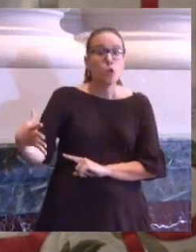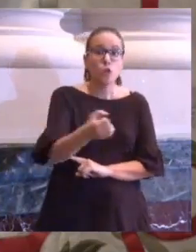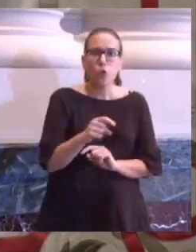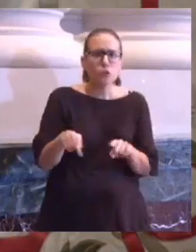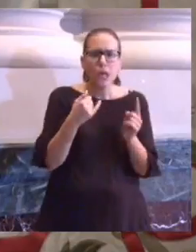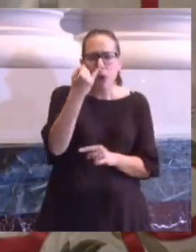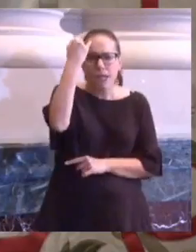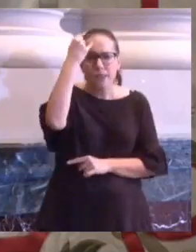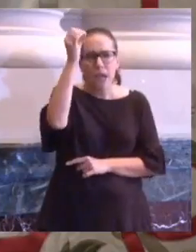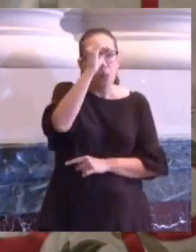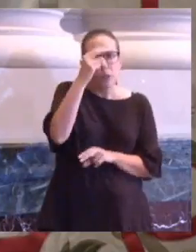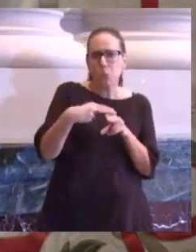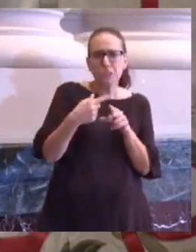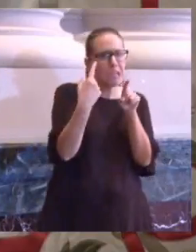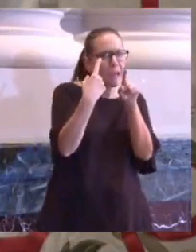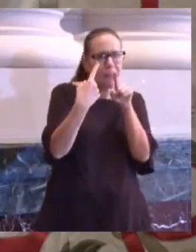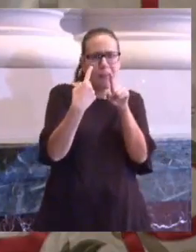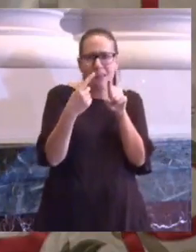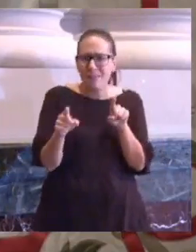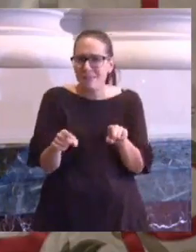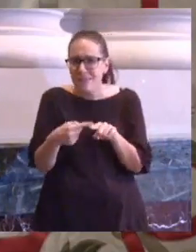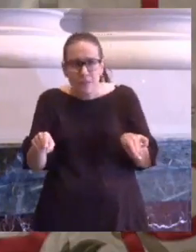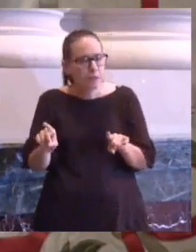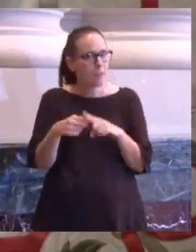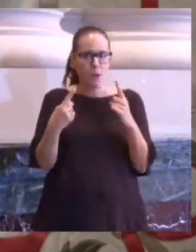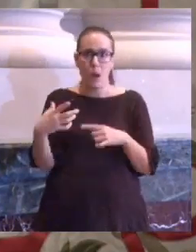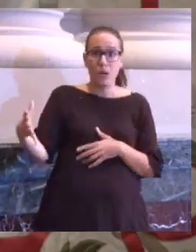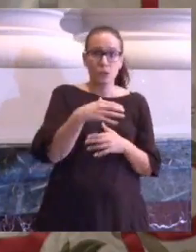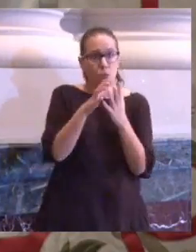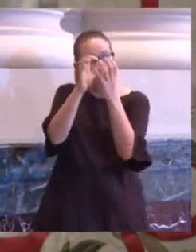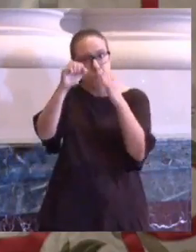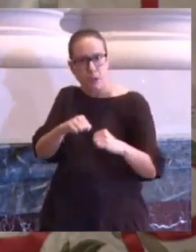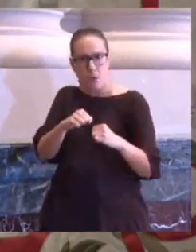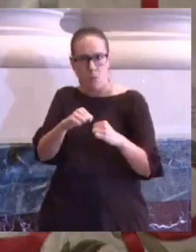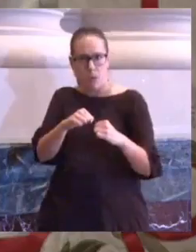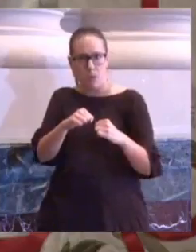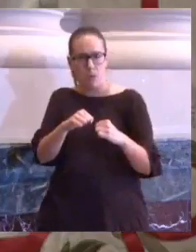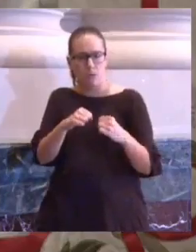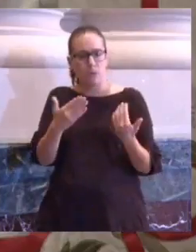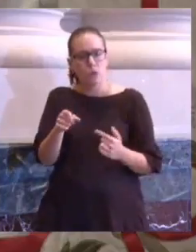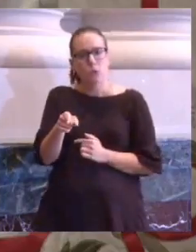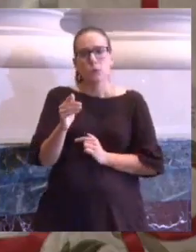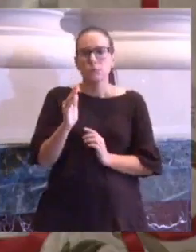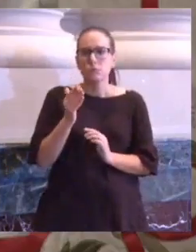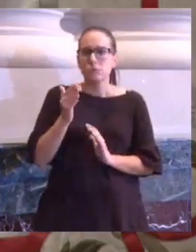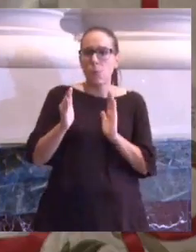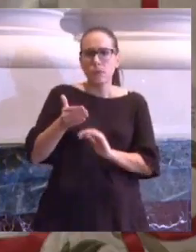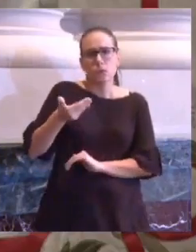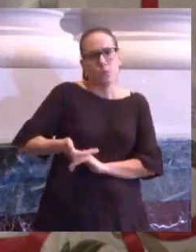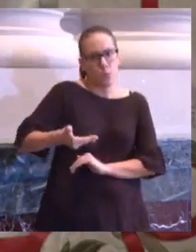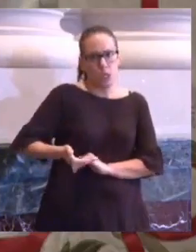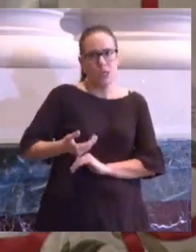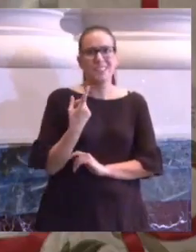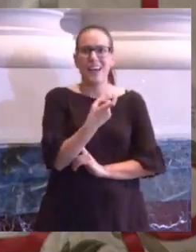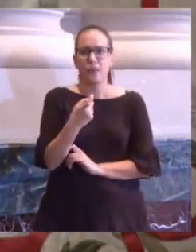ideología política. Y eso es particularmente relevante en unos momentos como estos que estamos viviendo, en que solo grandes